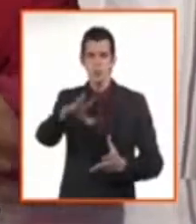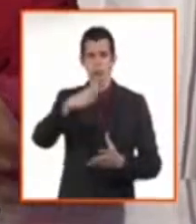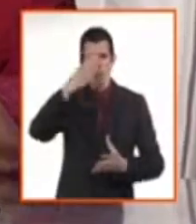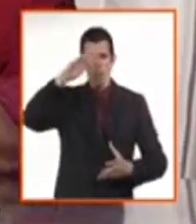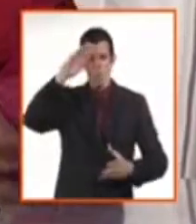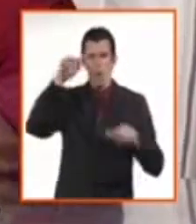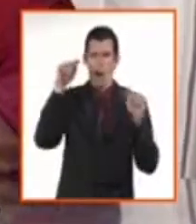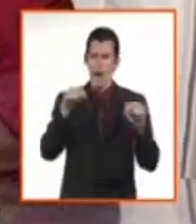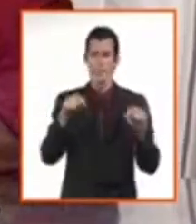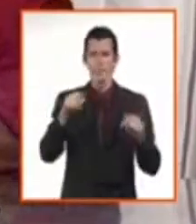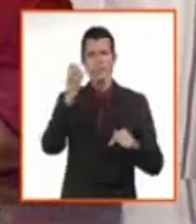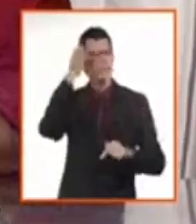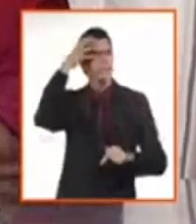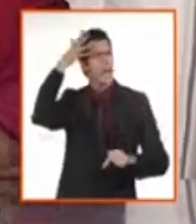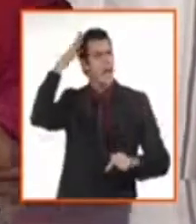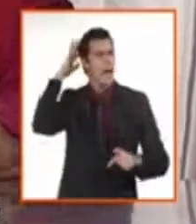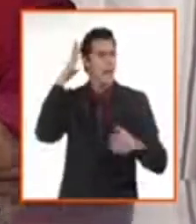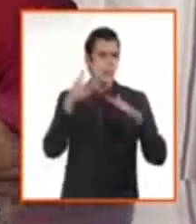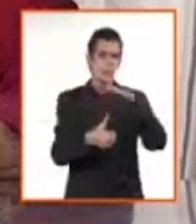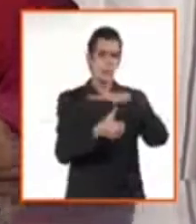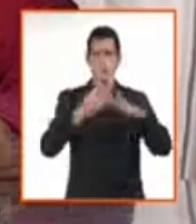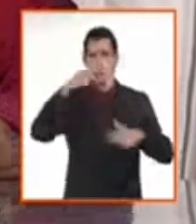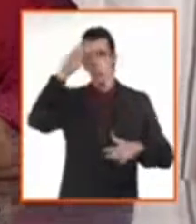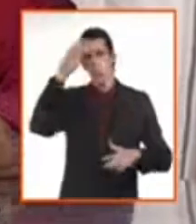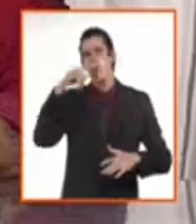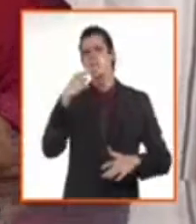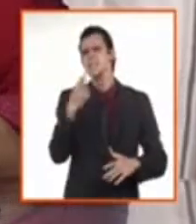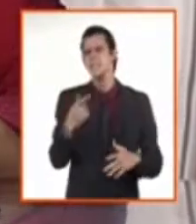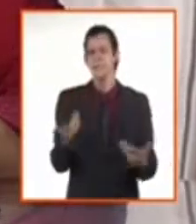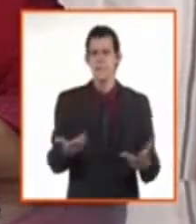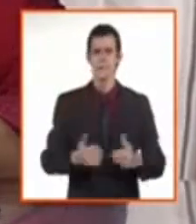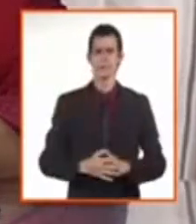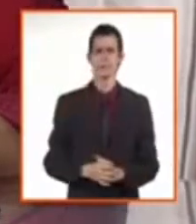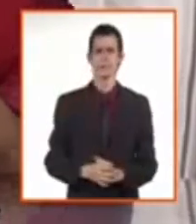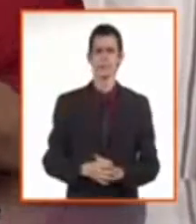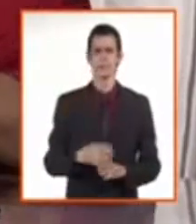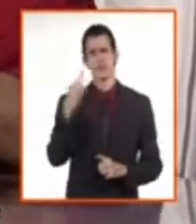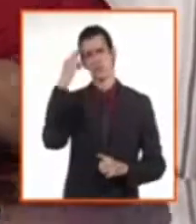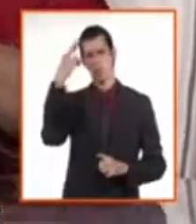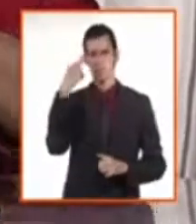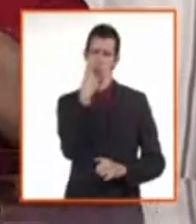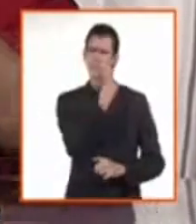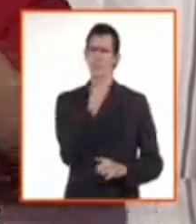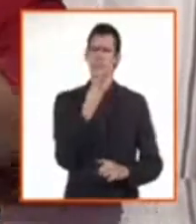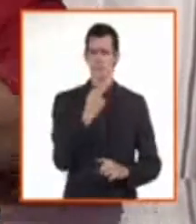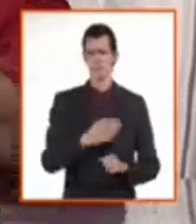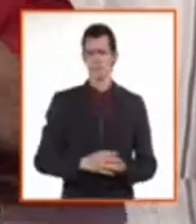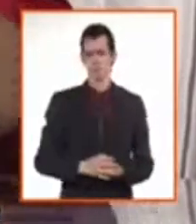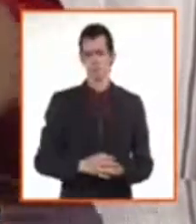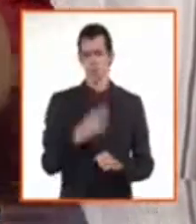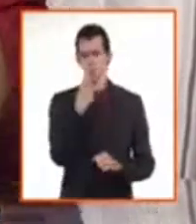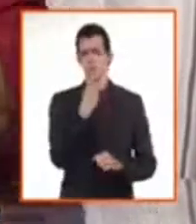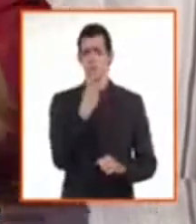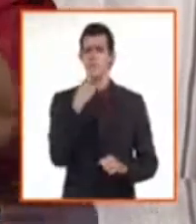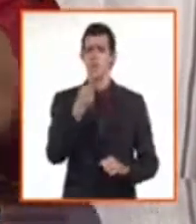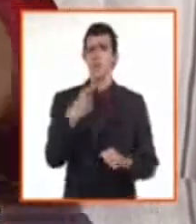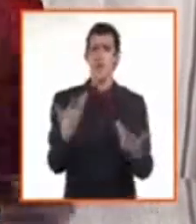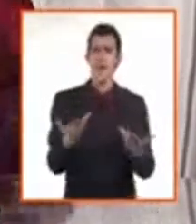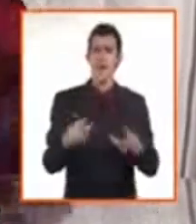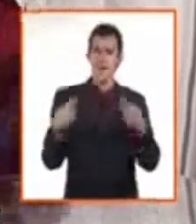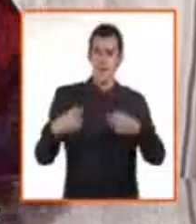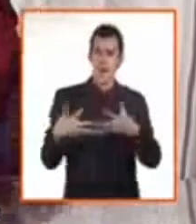que eeuu debe conocer a hispanoamérica para respetarla y mientras no estudie sus